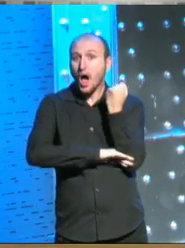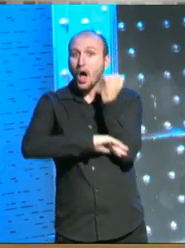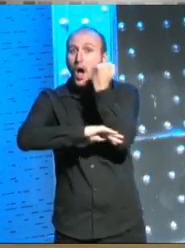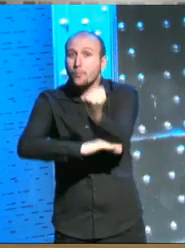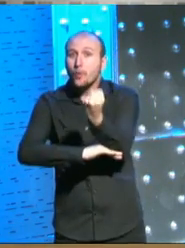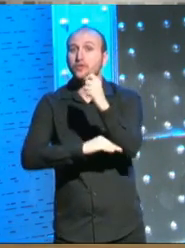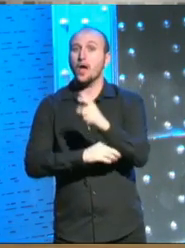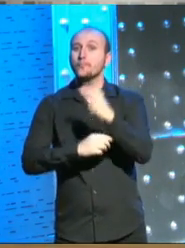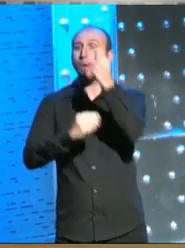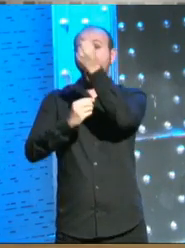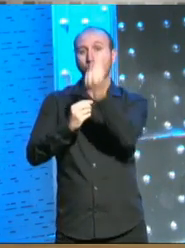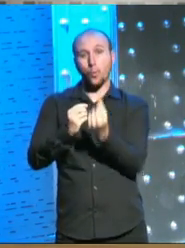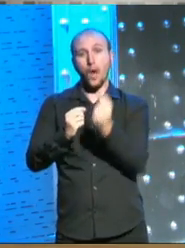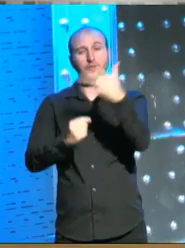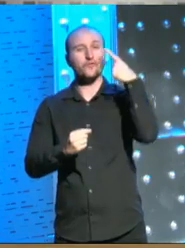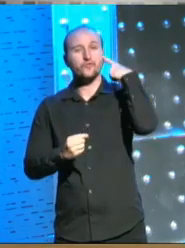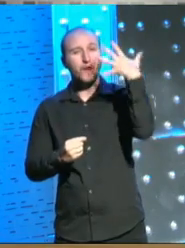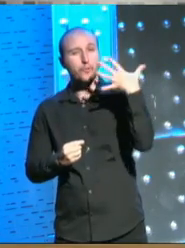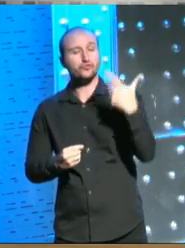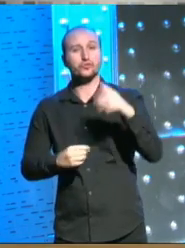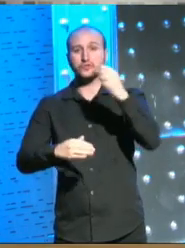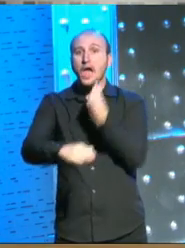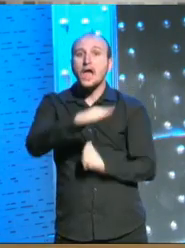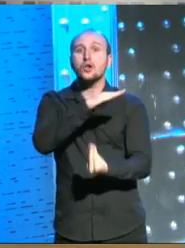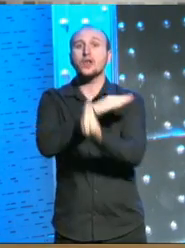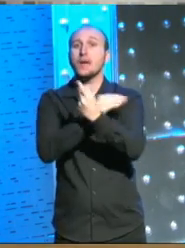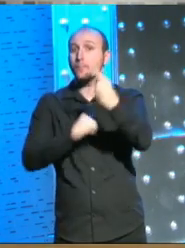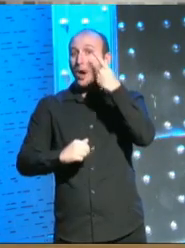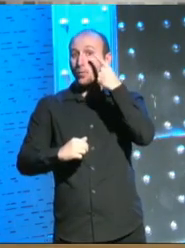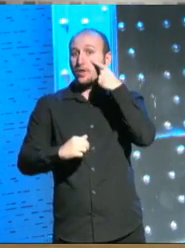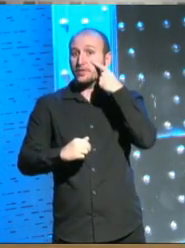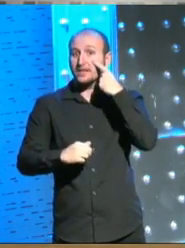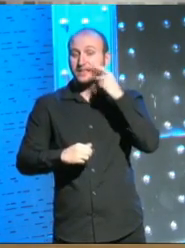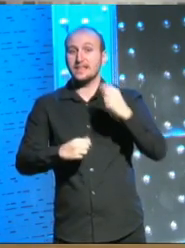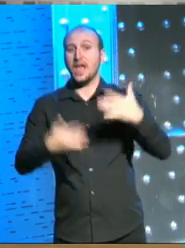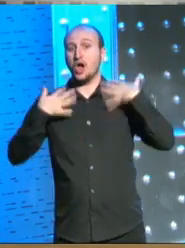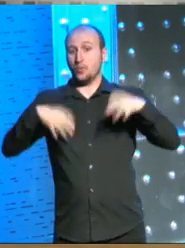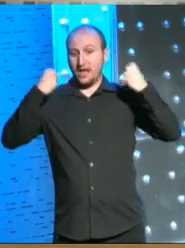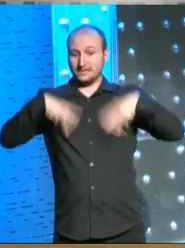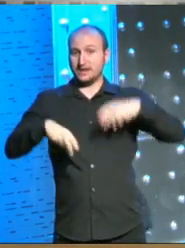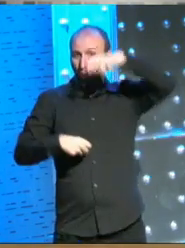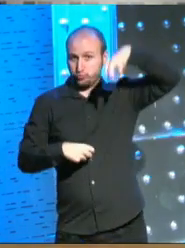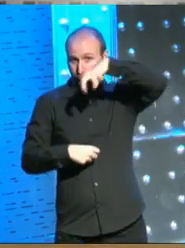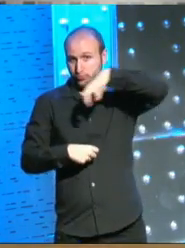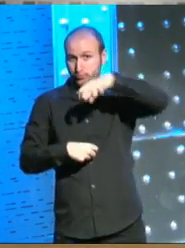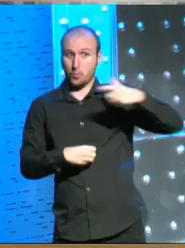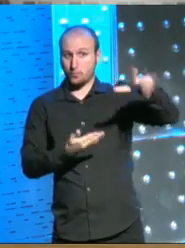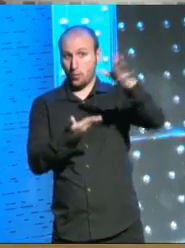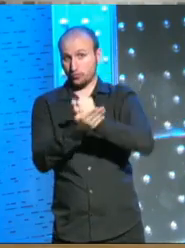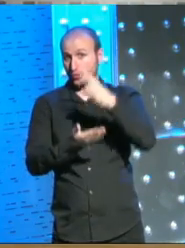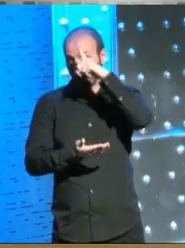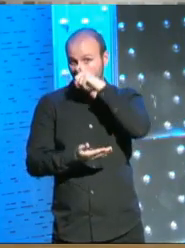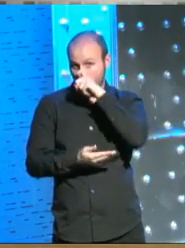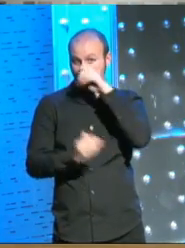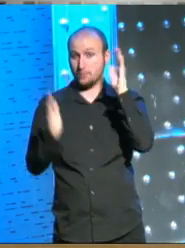cuadro famoso que muchos consideran el origen de la vanguardia, que es Desnudo bajando una escalera. No sé si lo recuerdan, es del año